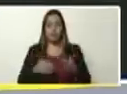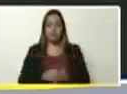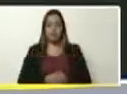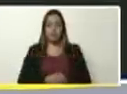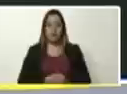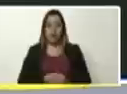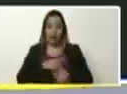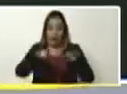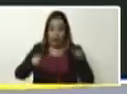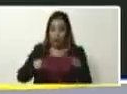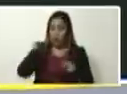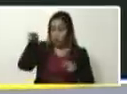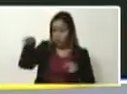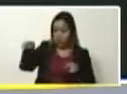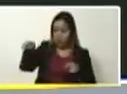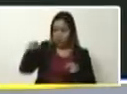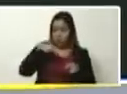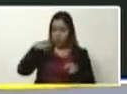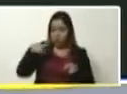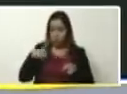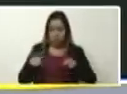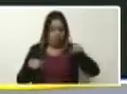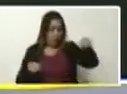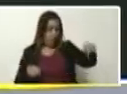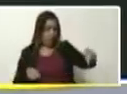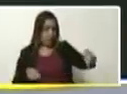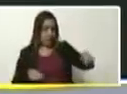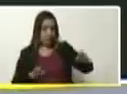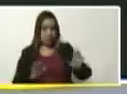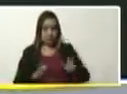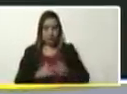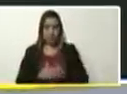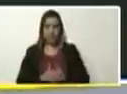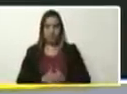Ellos allá y nosotros acá.